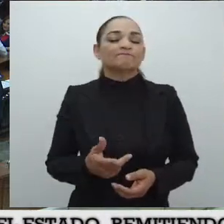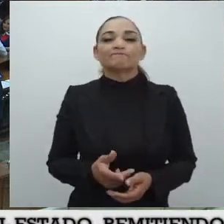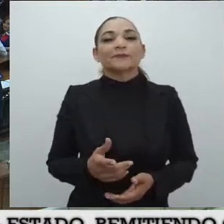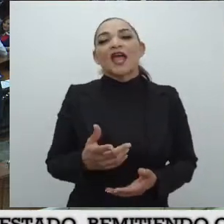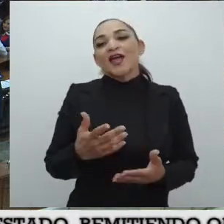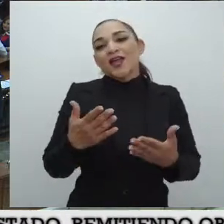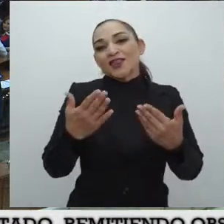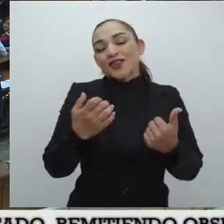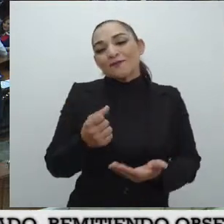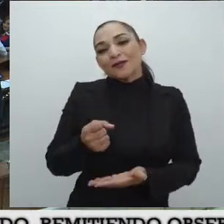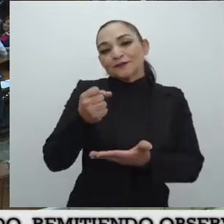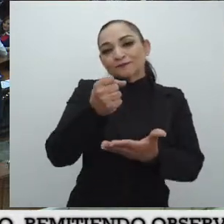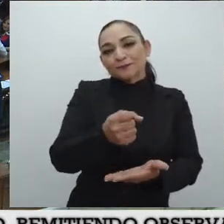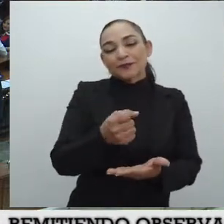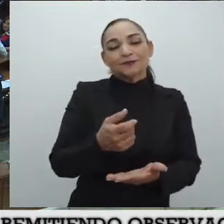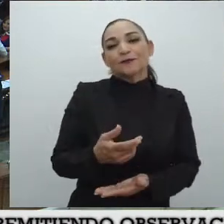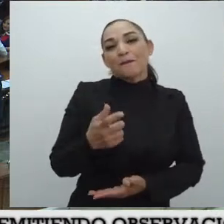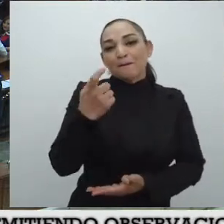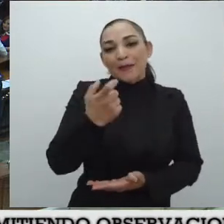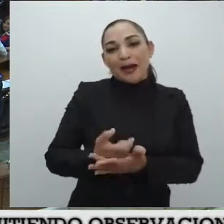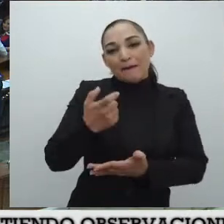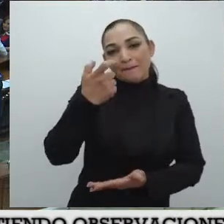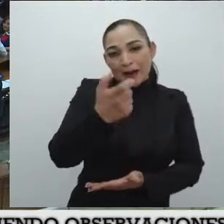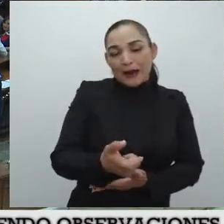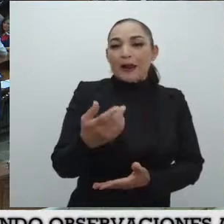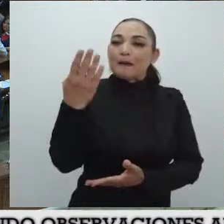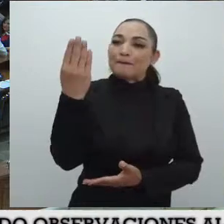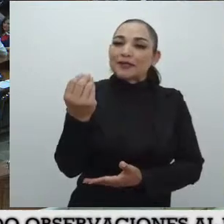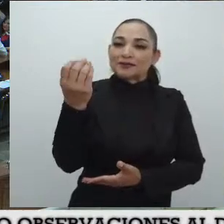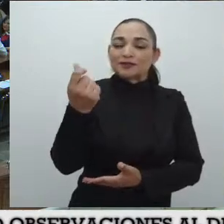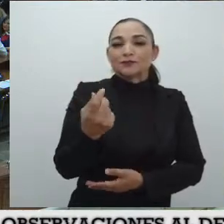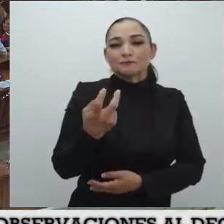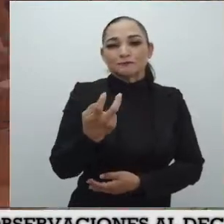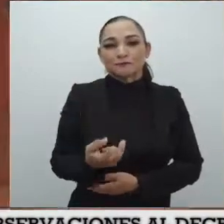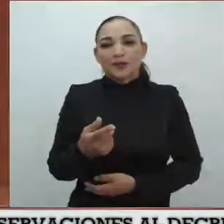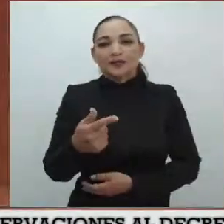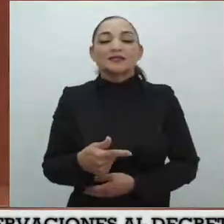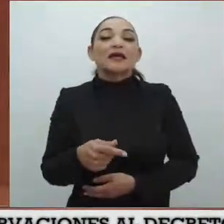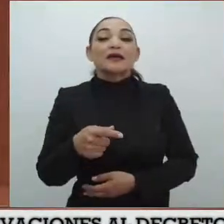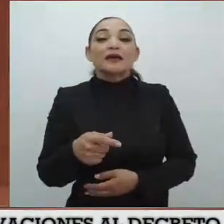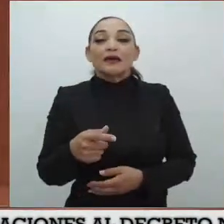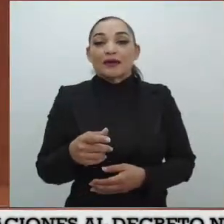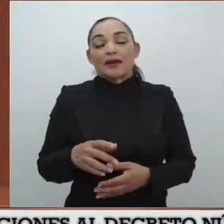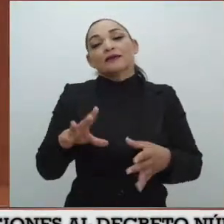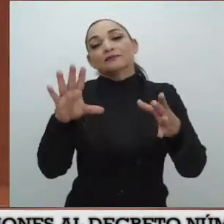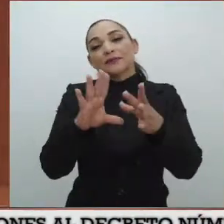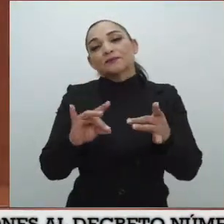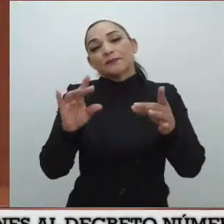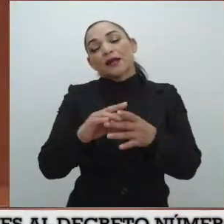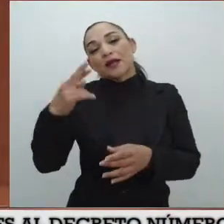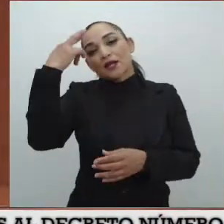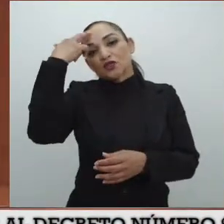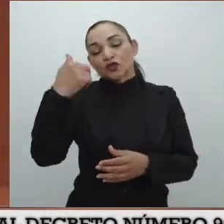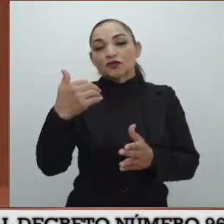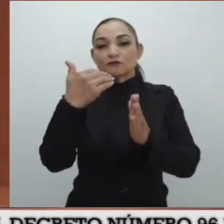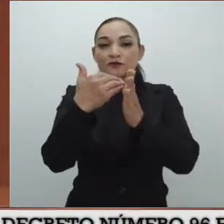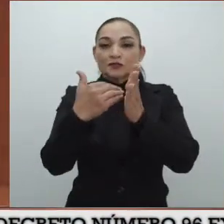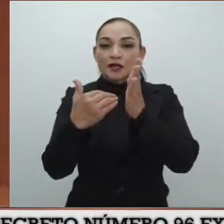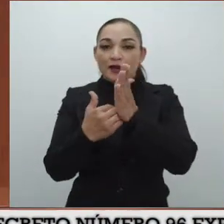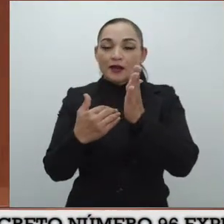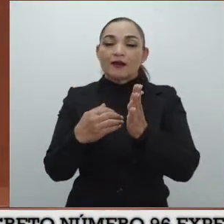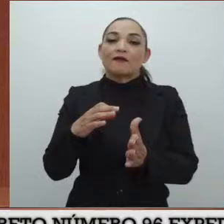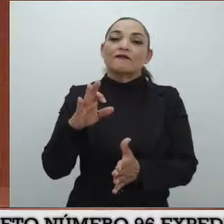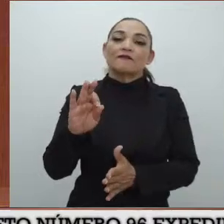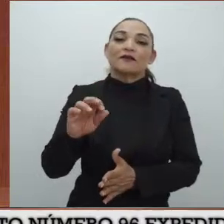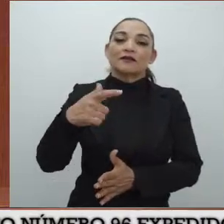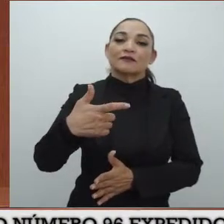para el otorgamiento de pensión. Las razones supervinientes expuestas por la Fiscalía General del Estado motivan la necesidad